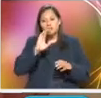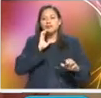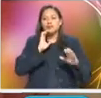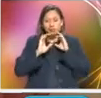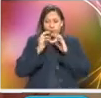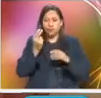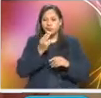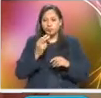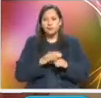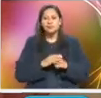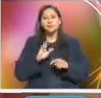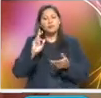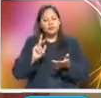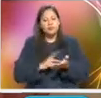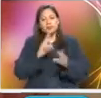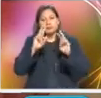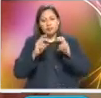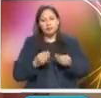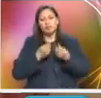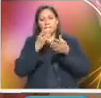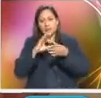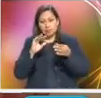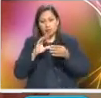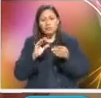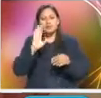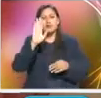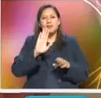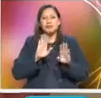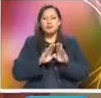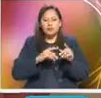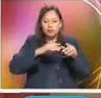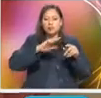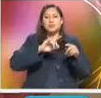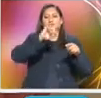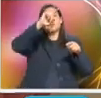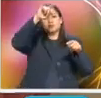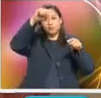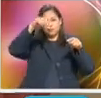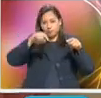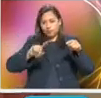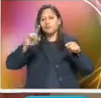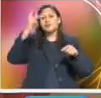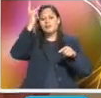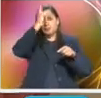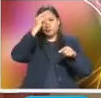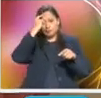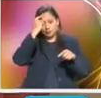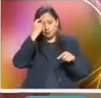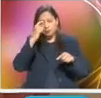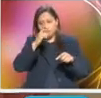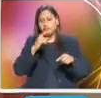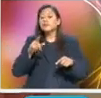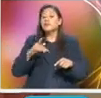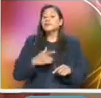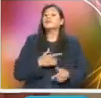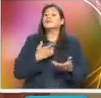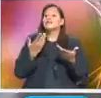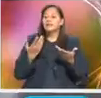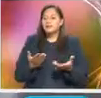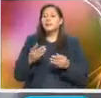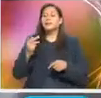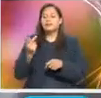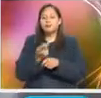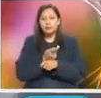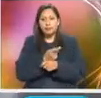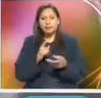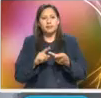comunicación y volver a hablar con ellos, es decir, es como un loop, como algo cíclico. Claro. Es decir, ¿qué es lo que está sintiendo? ¿Qué es lo que está